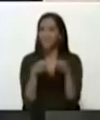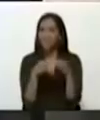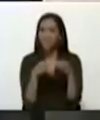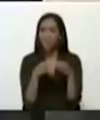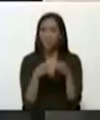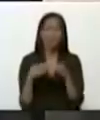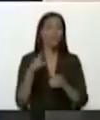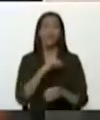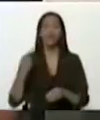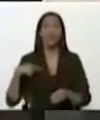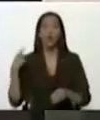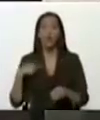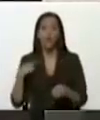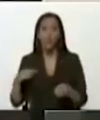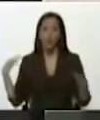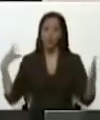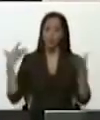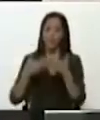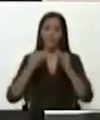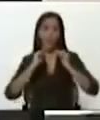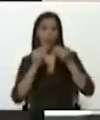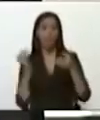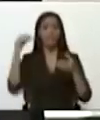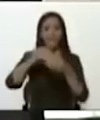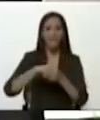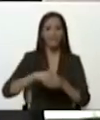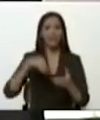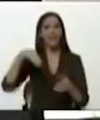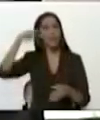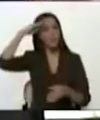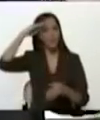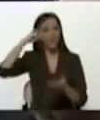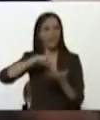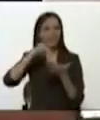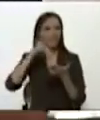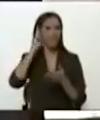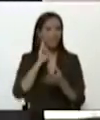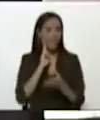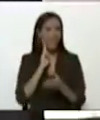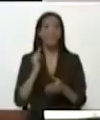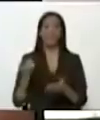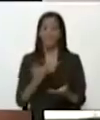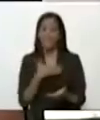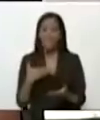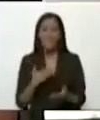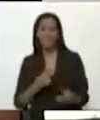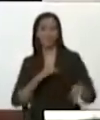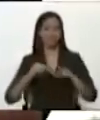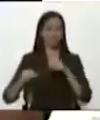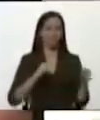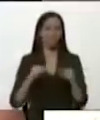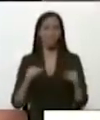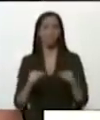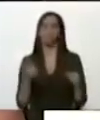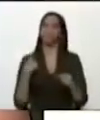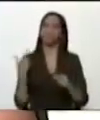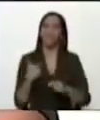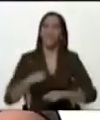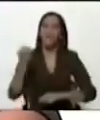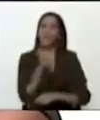no tuvo ascendencia moral dentro de la Fuerza Armada Nacional Bolivariana, que quiere matar, como dijeron ellos, tenemos que